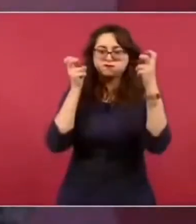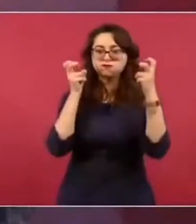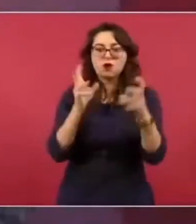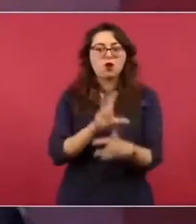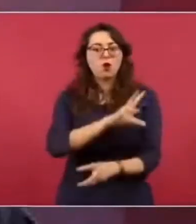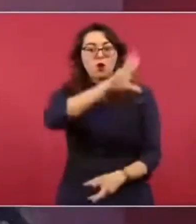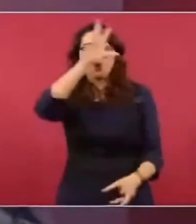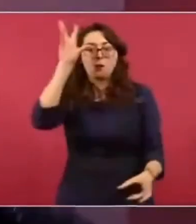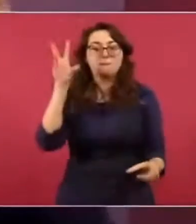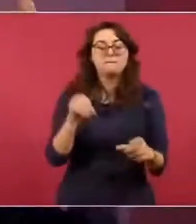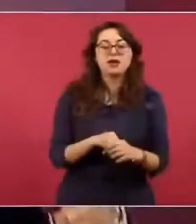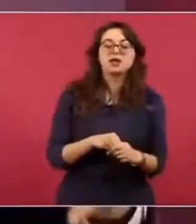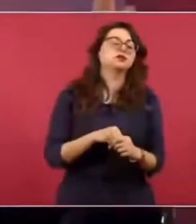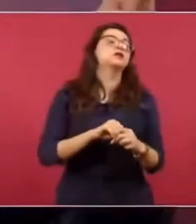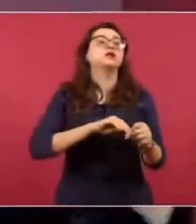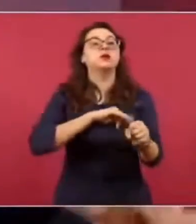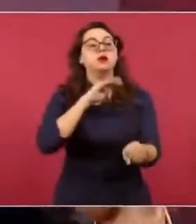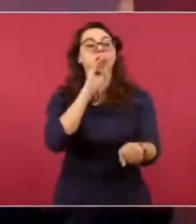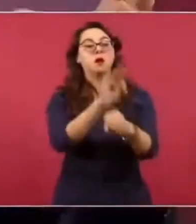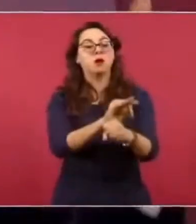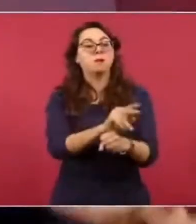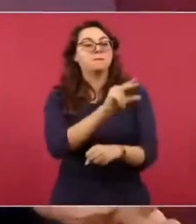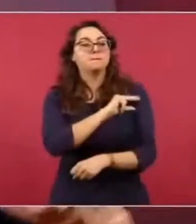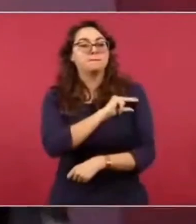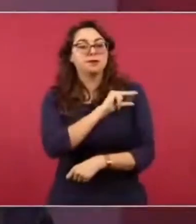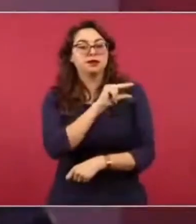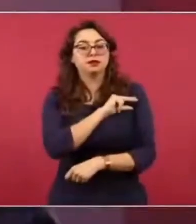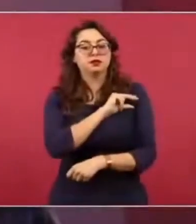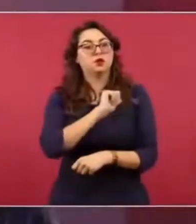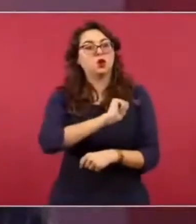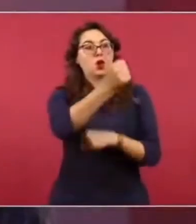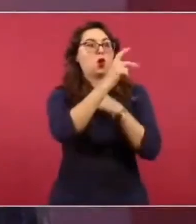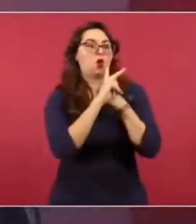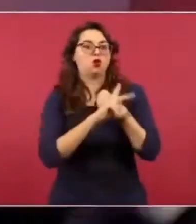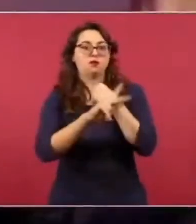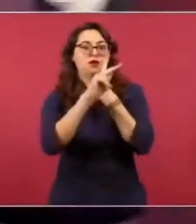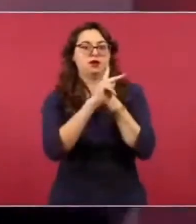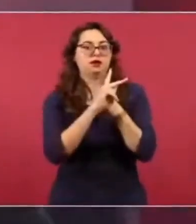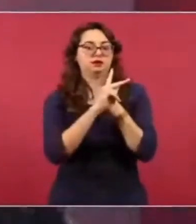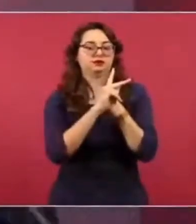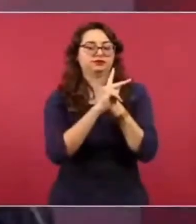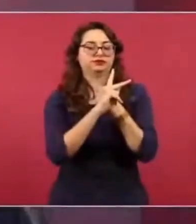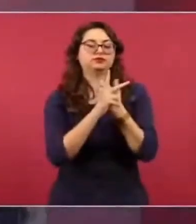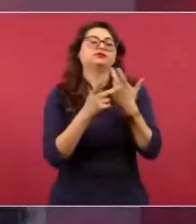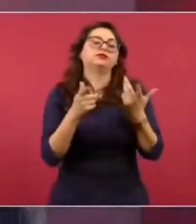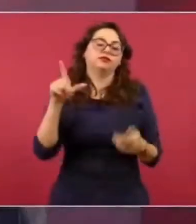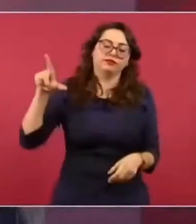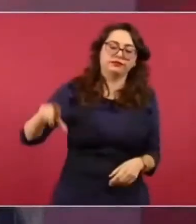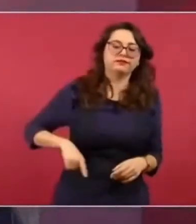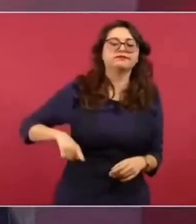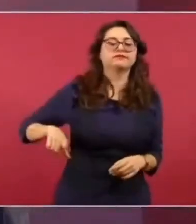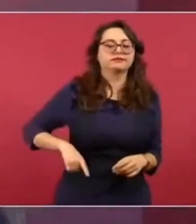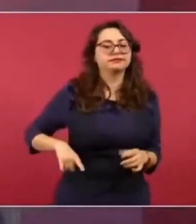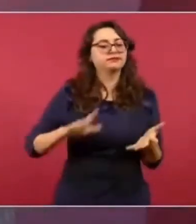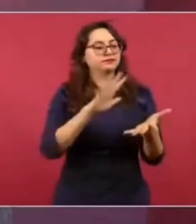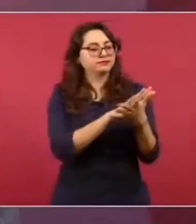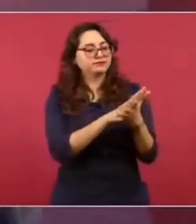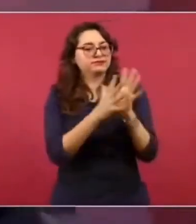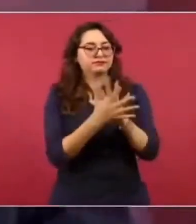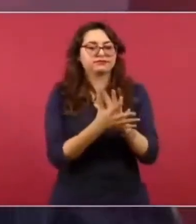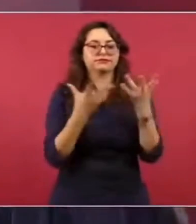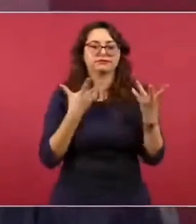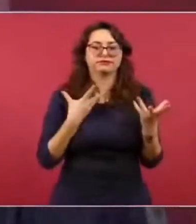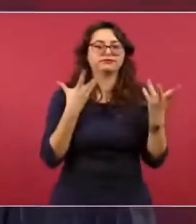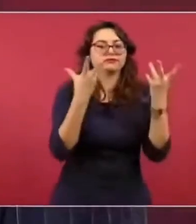Todo esto para favorecer a las empresas extranjeras vinculadas con los